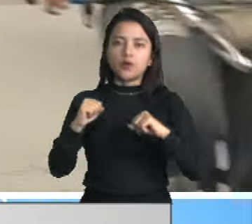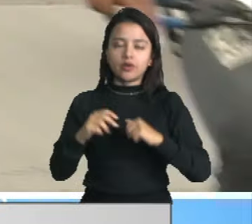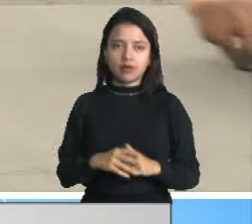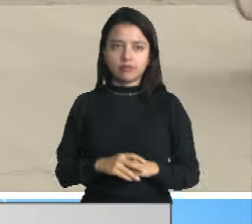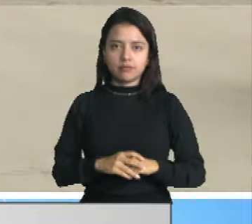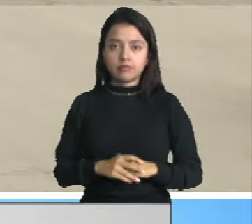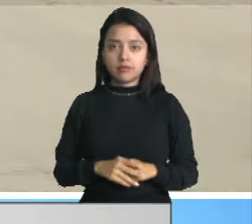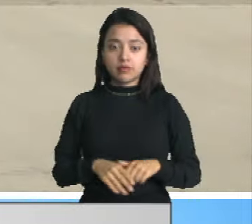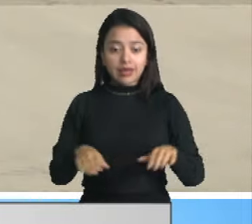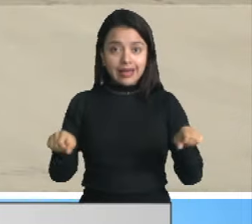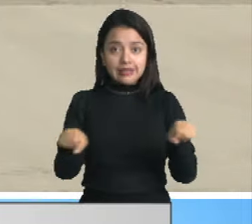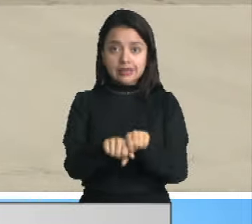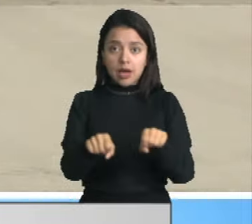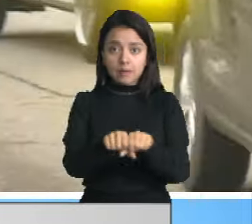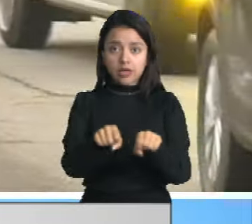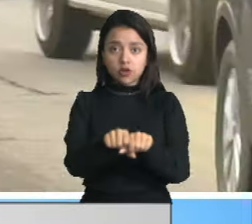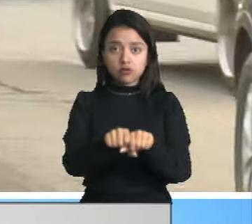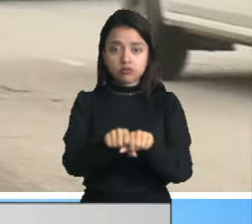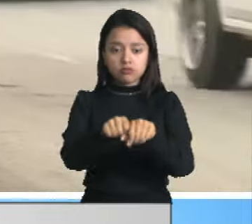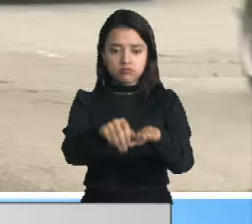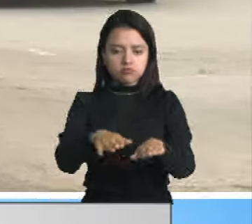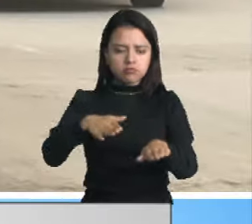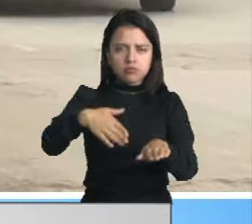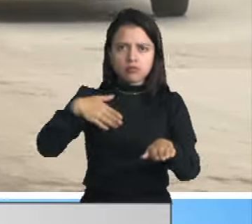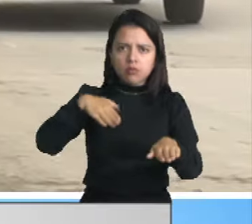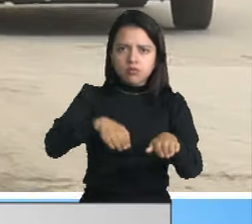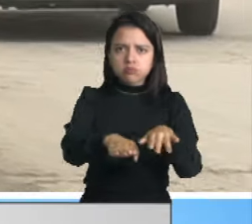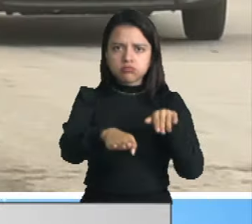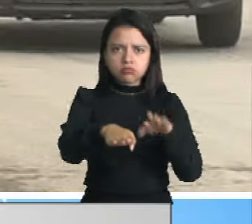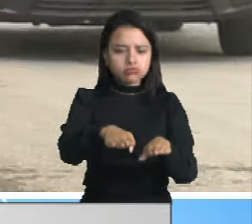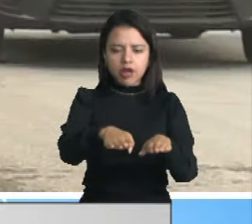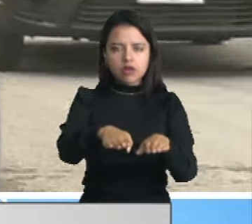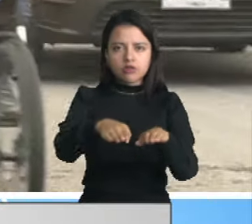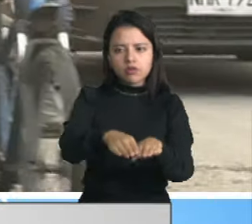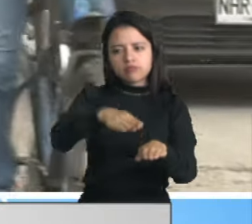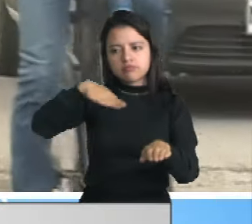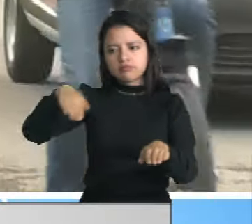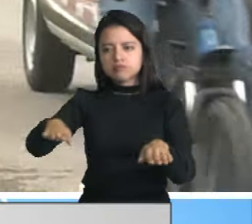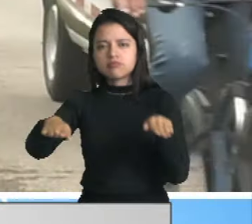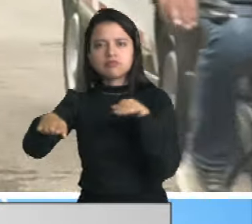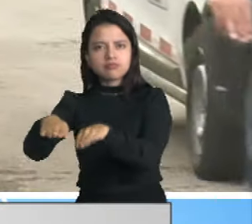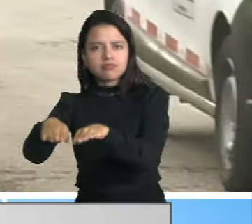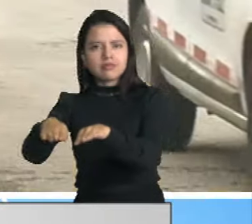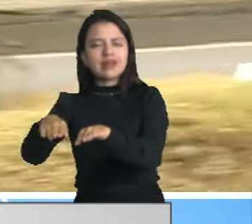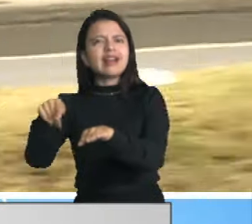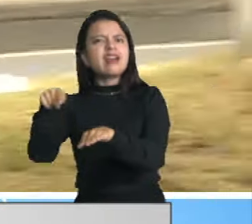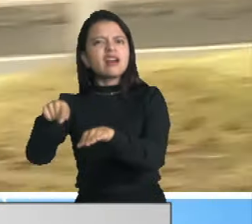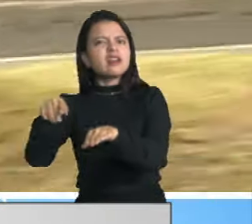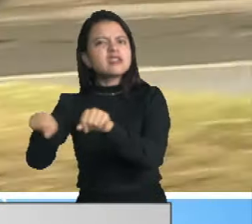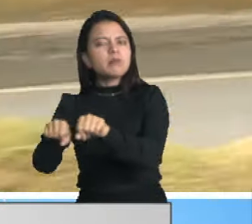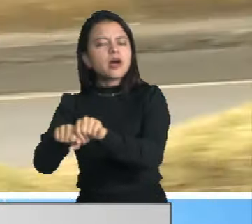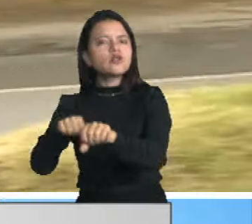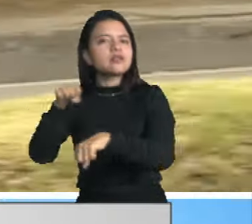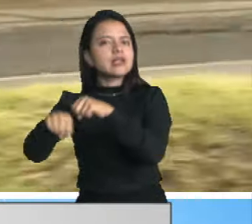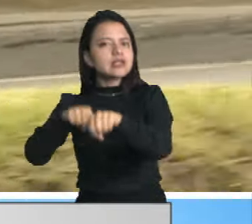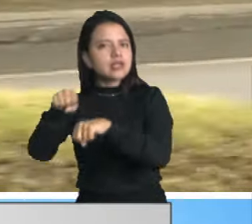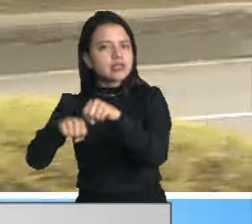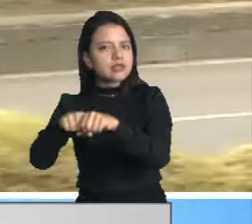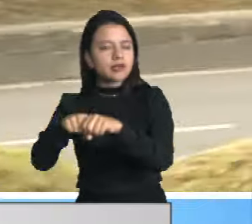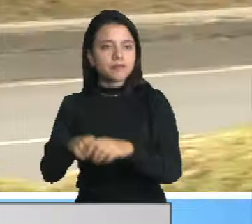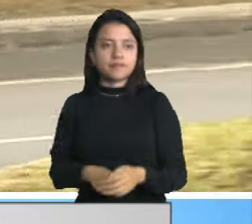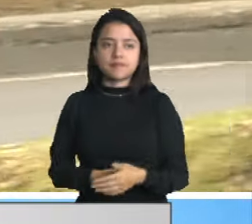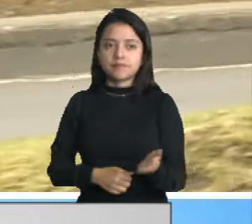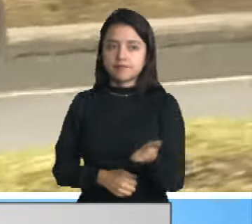en sus zapatos, le han denominado a esta campaña. Según cifras justamente de la policía, ya son 41